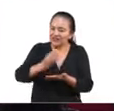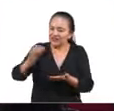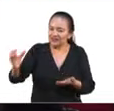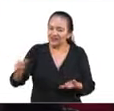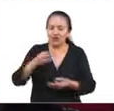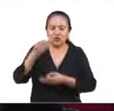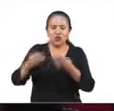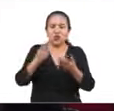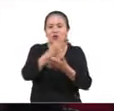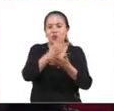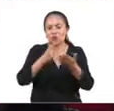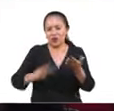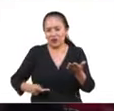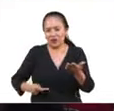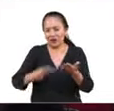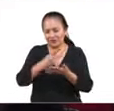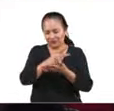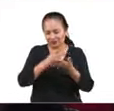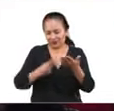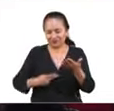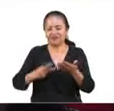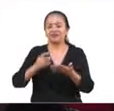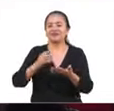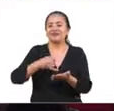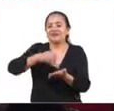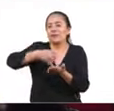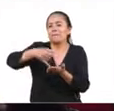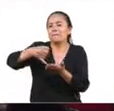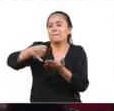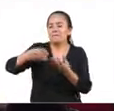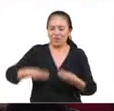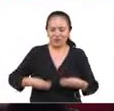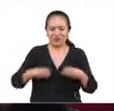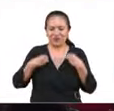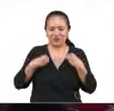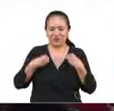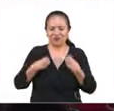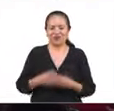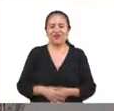del programa Sembrando Vida. Y gracias también